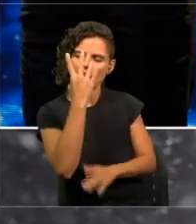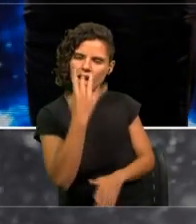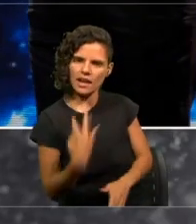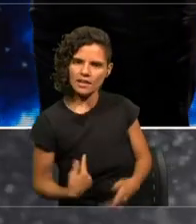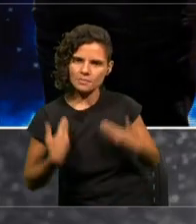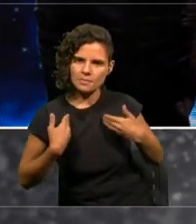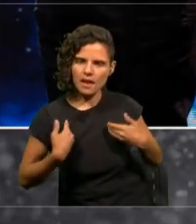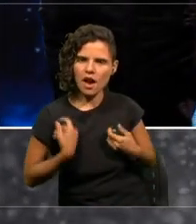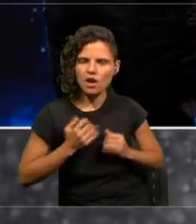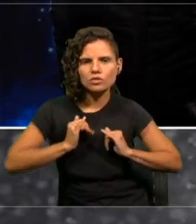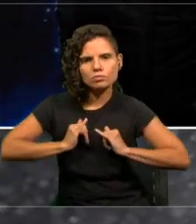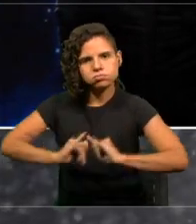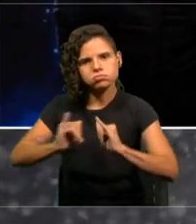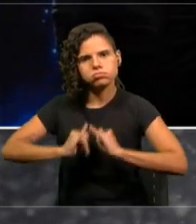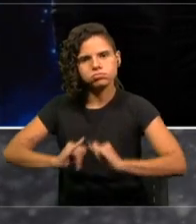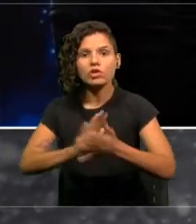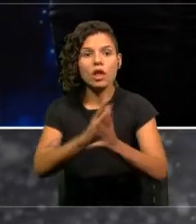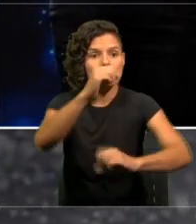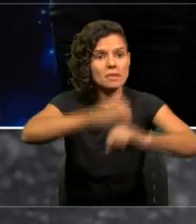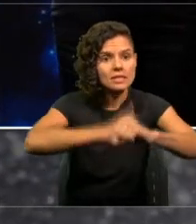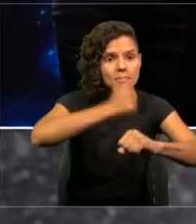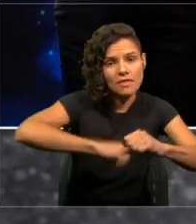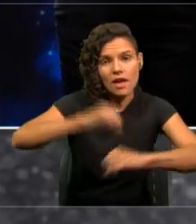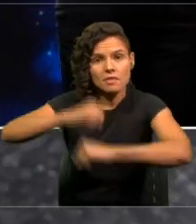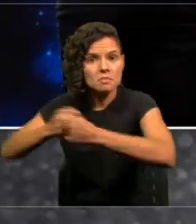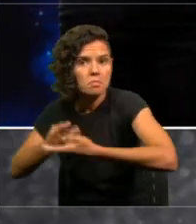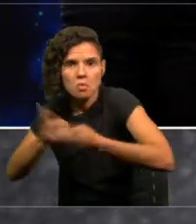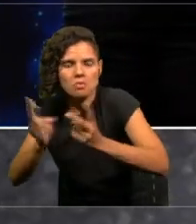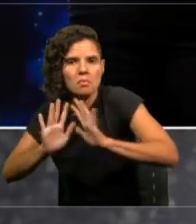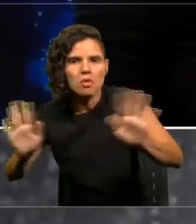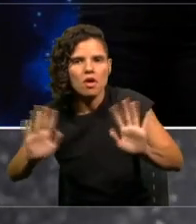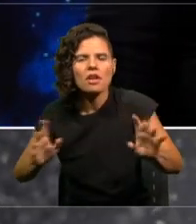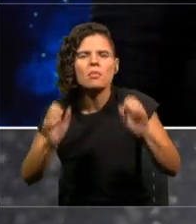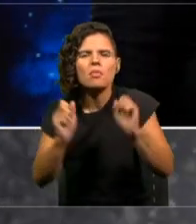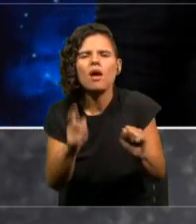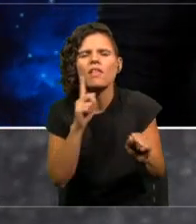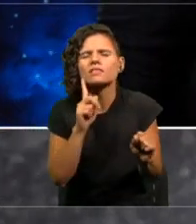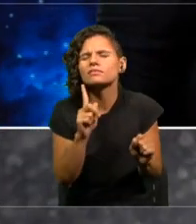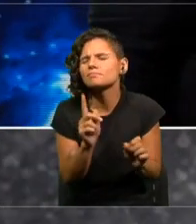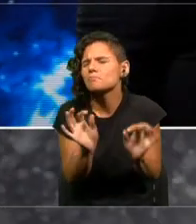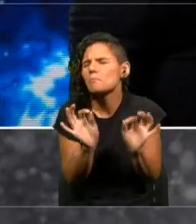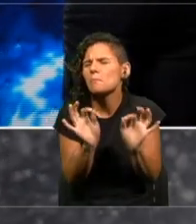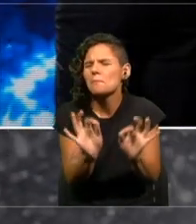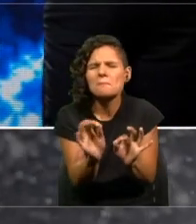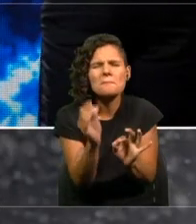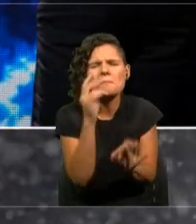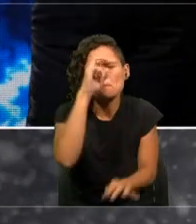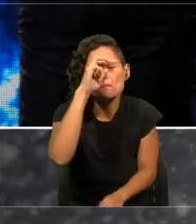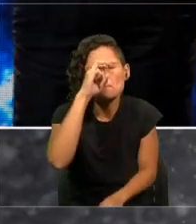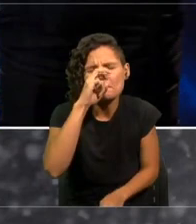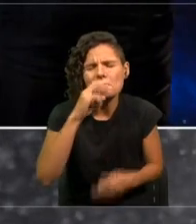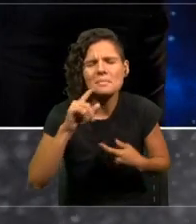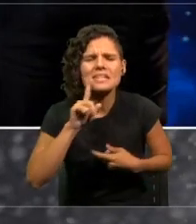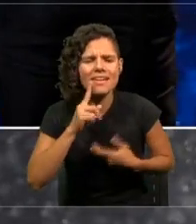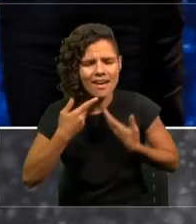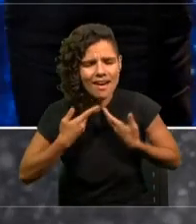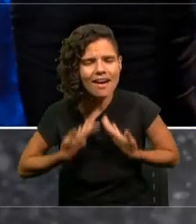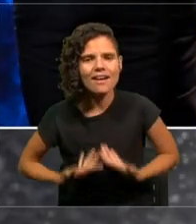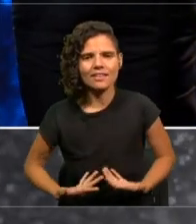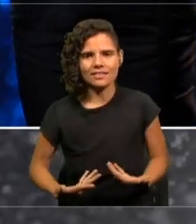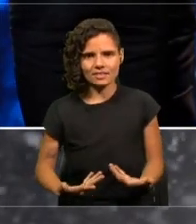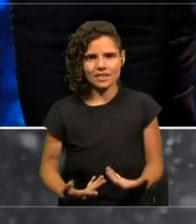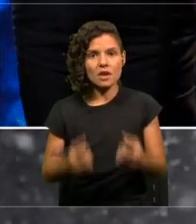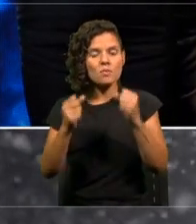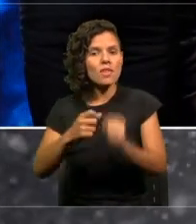pública que tengan una versión lo más acotada a nosotros para saber perfectamente y predecir qué es lo que